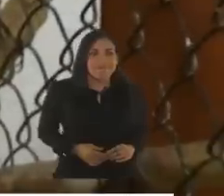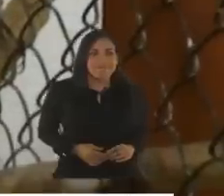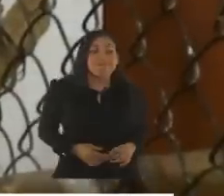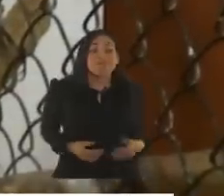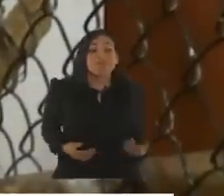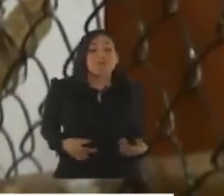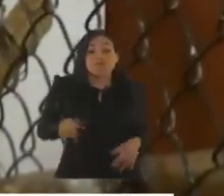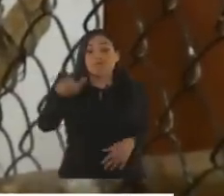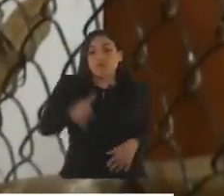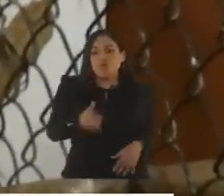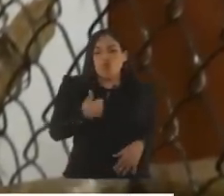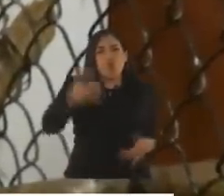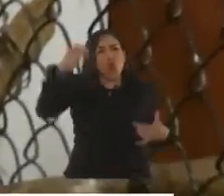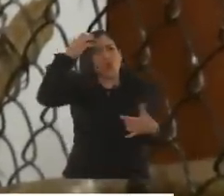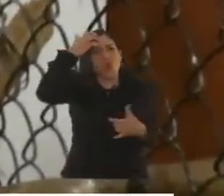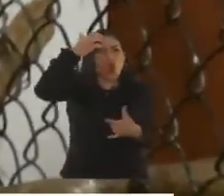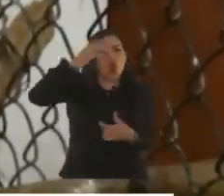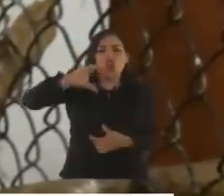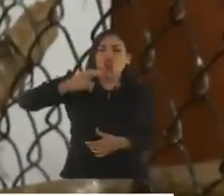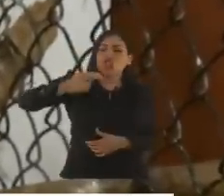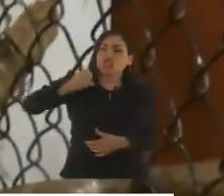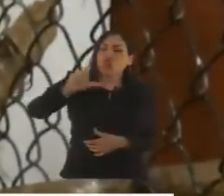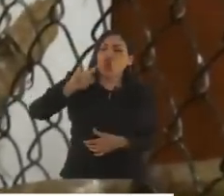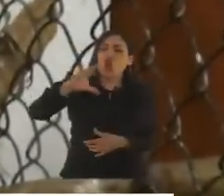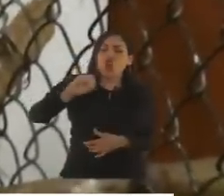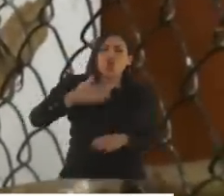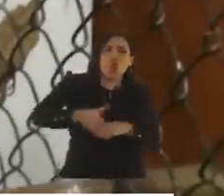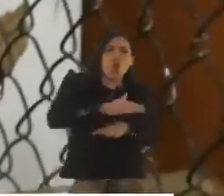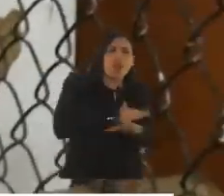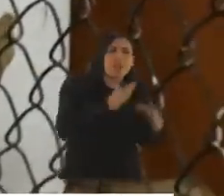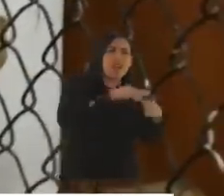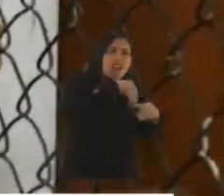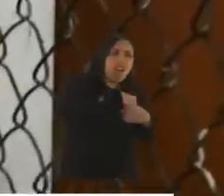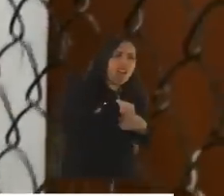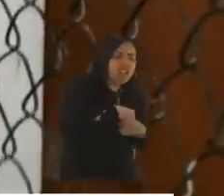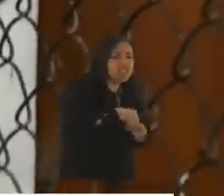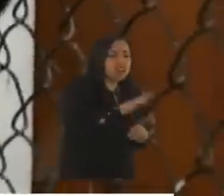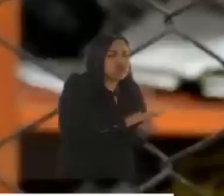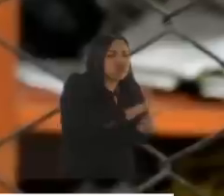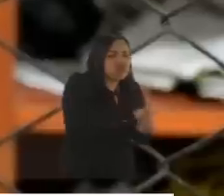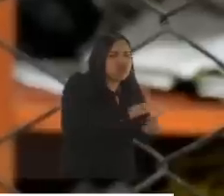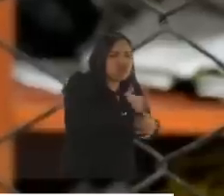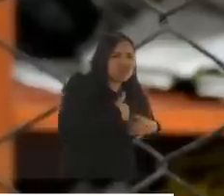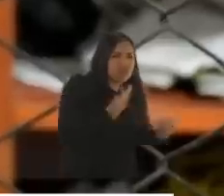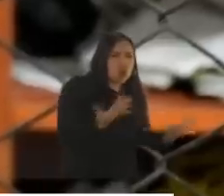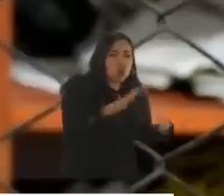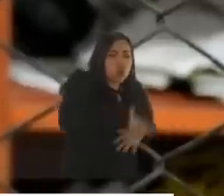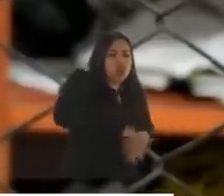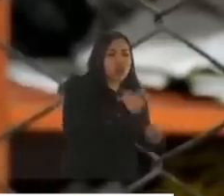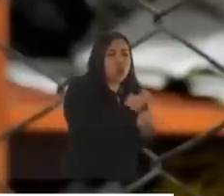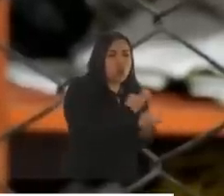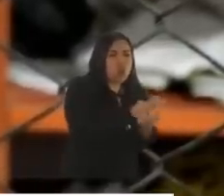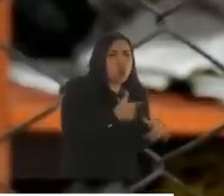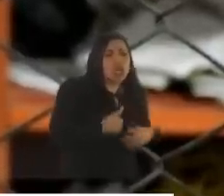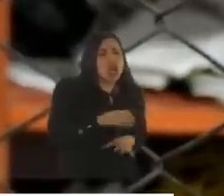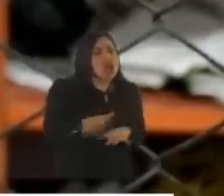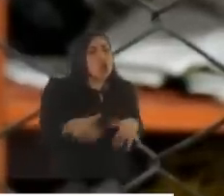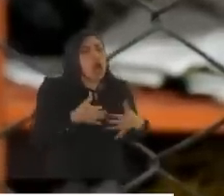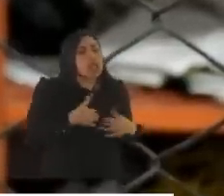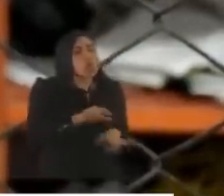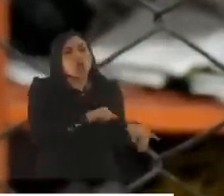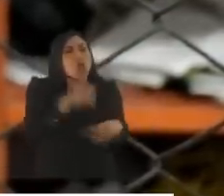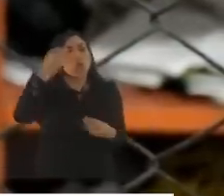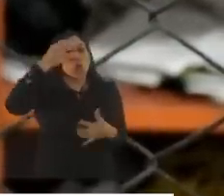Se trata de un joven mono choruco que se encontraba en cautiverio en una vivienda de Algeciras, en el Huila. Este animalito era tratado como un ser